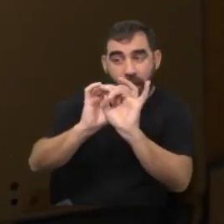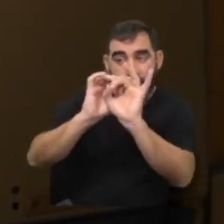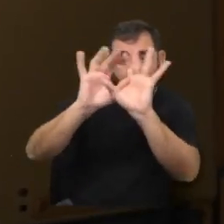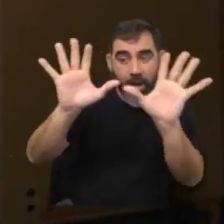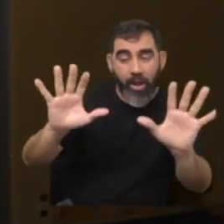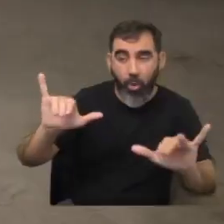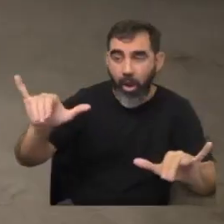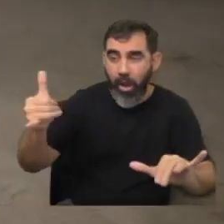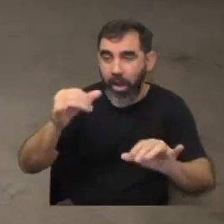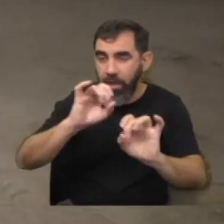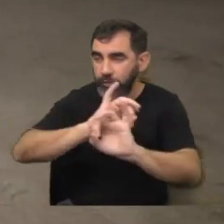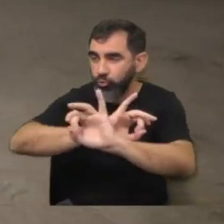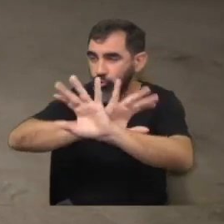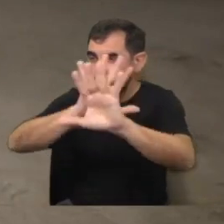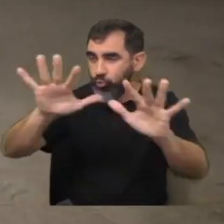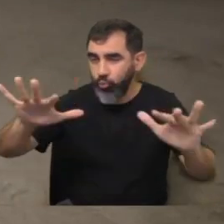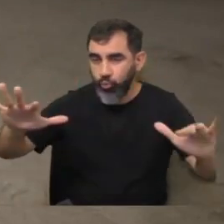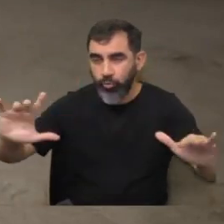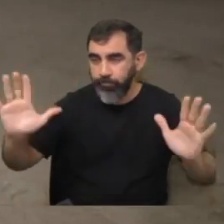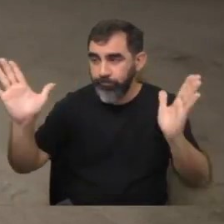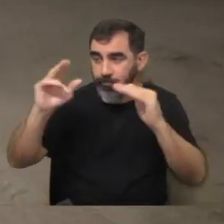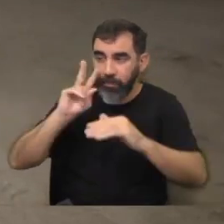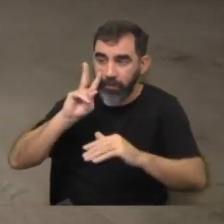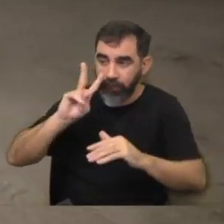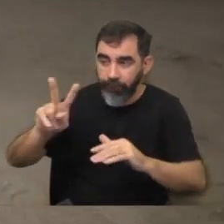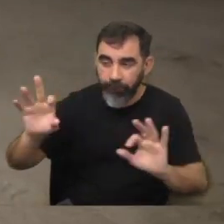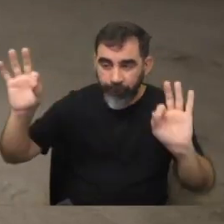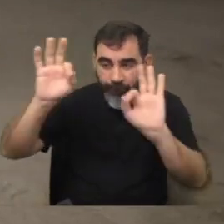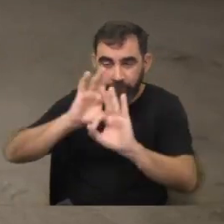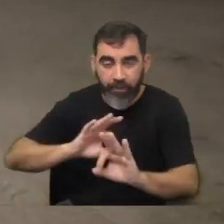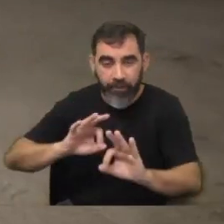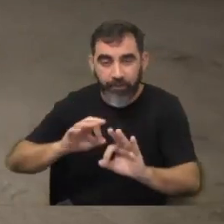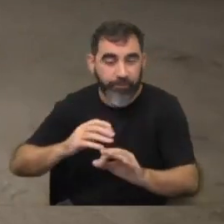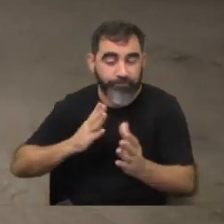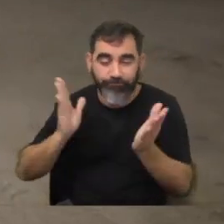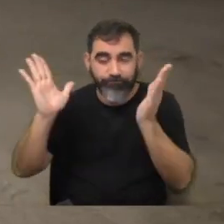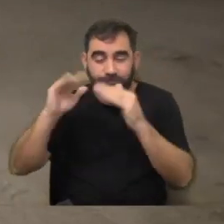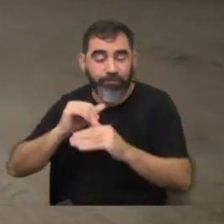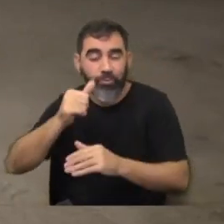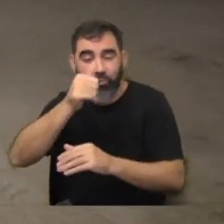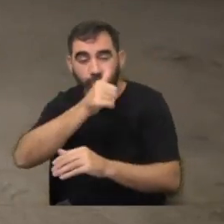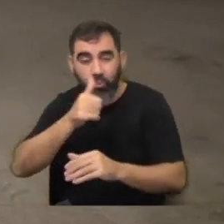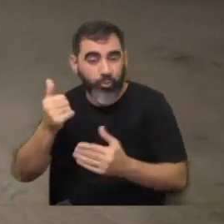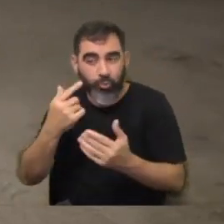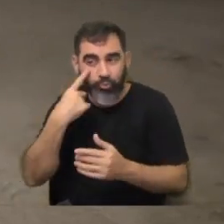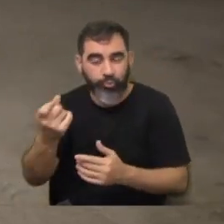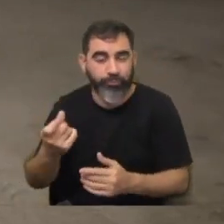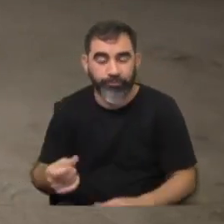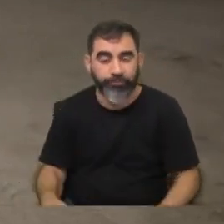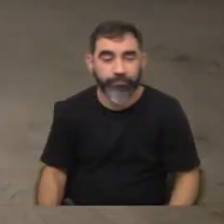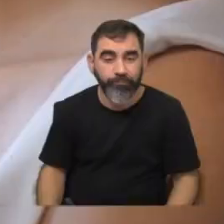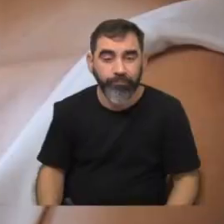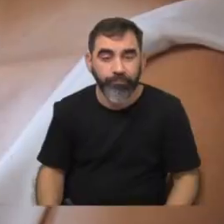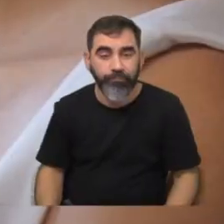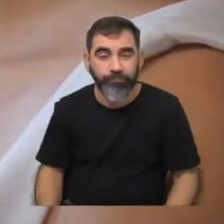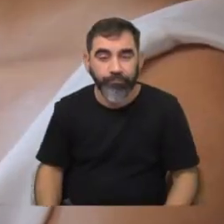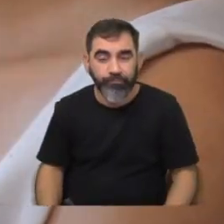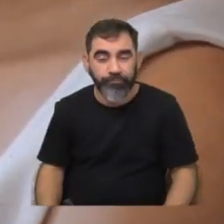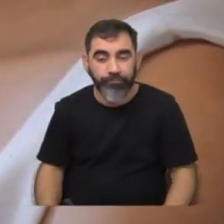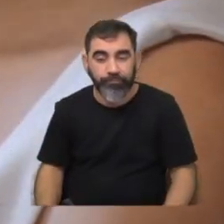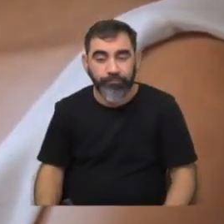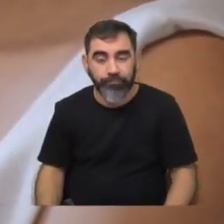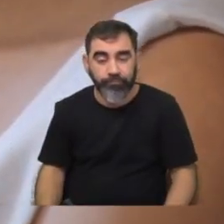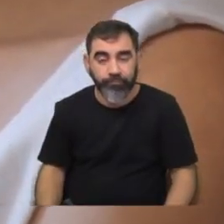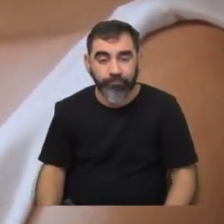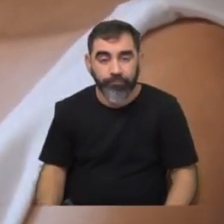cielo azul, despejado, y no tenemos posibilidad de verla, ahí el piloto no tiene muchas herramientas como para detectar dónde están. No, que el avión